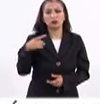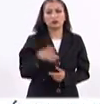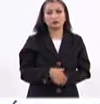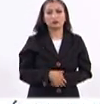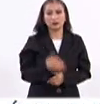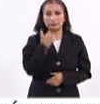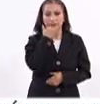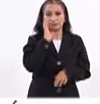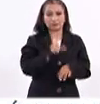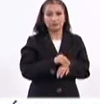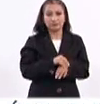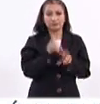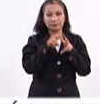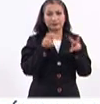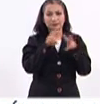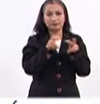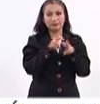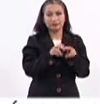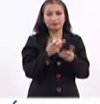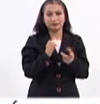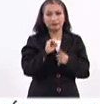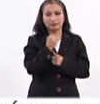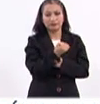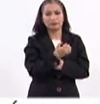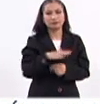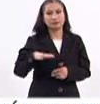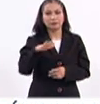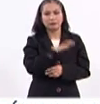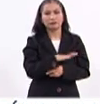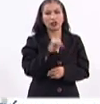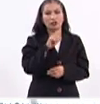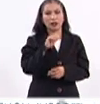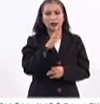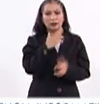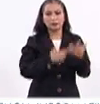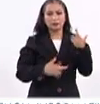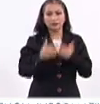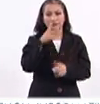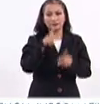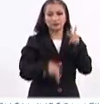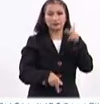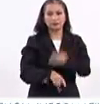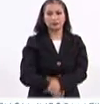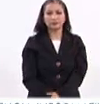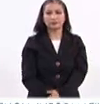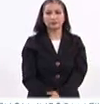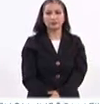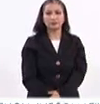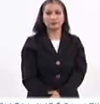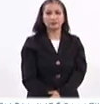caso? Entonces, si nos lo permites poder analizar esta circunstancia, Óscar, regresando de esta pausa.